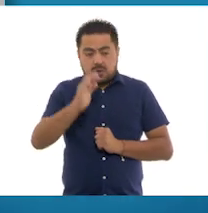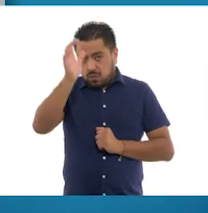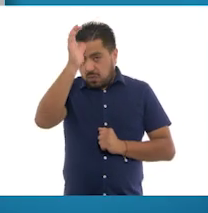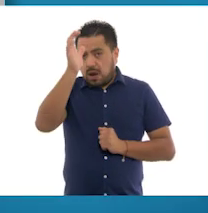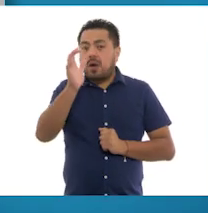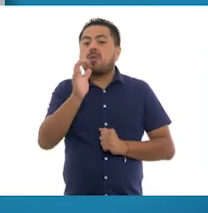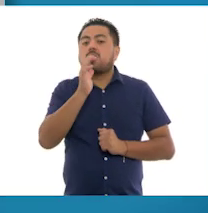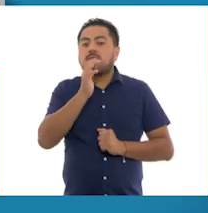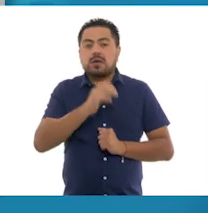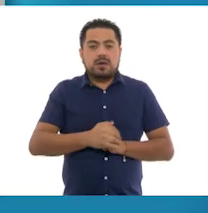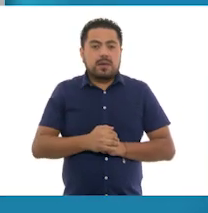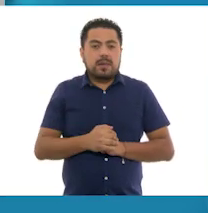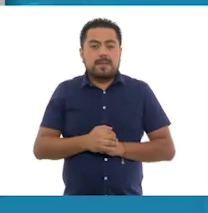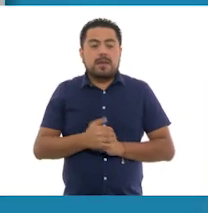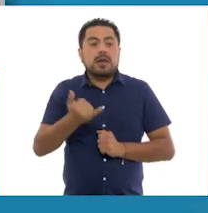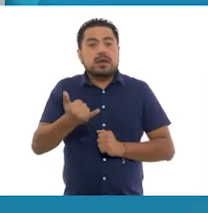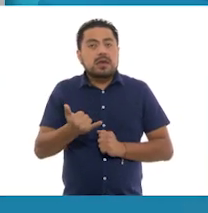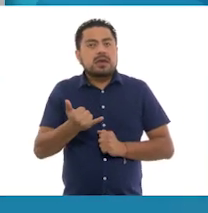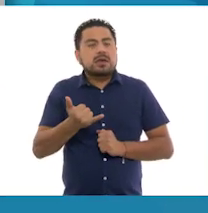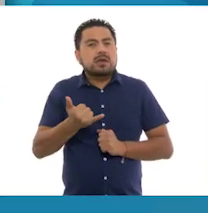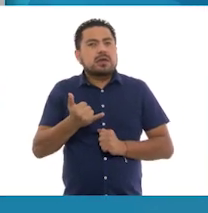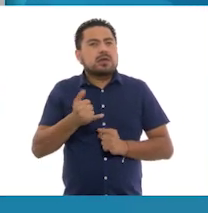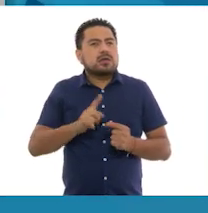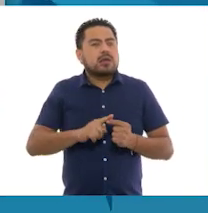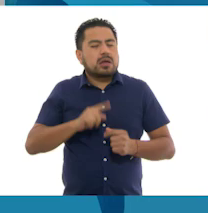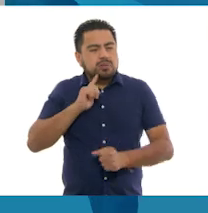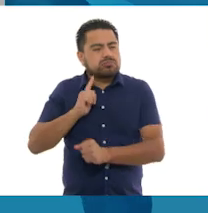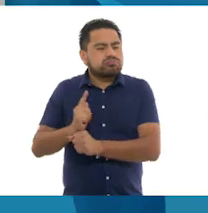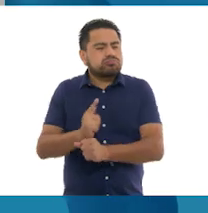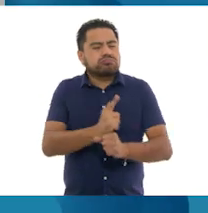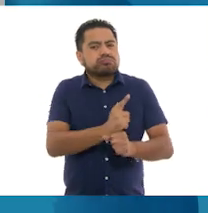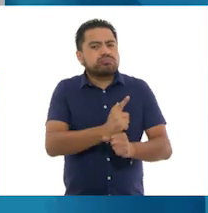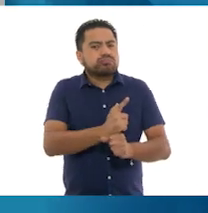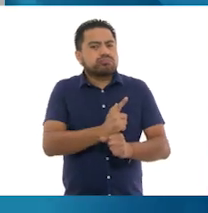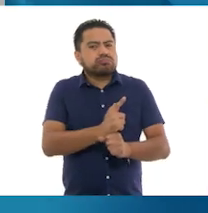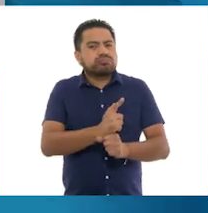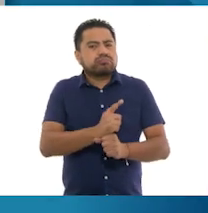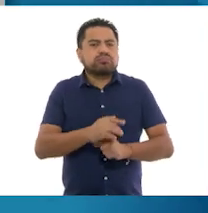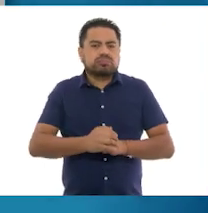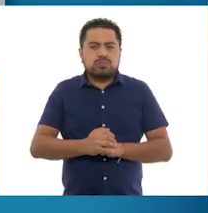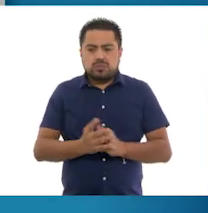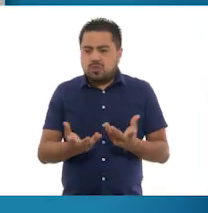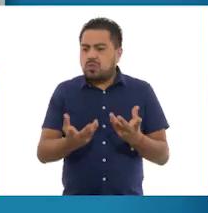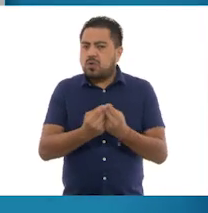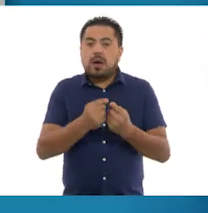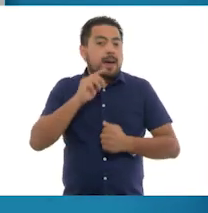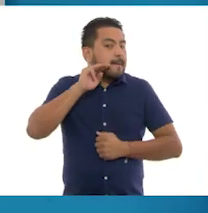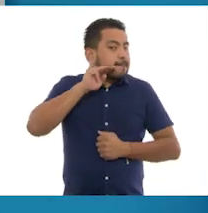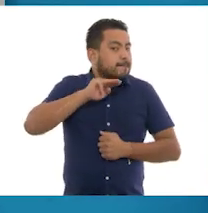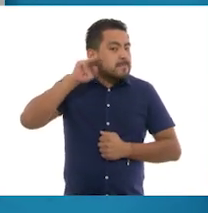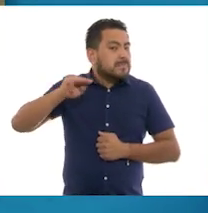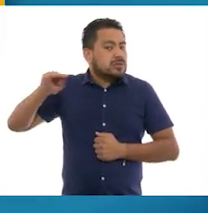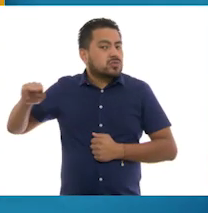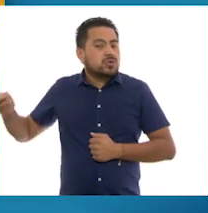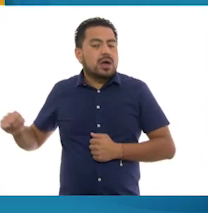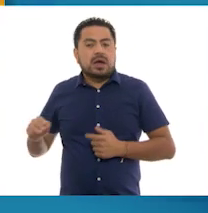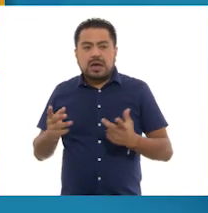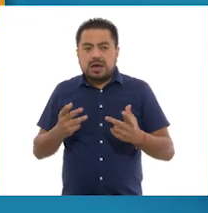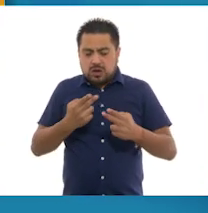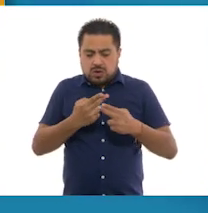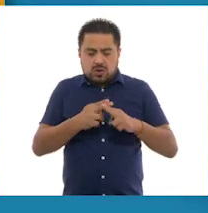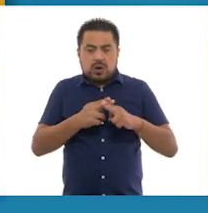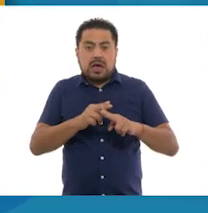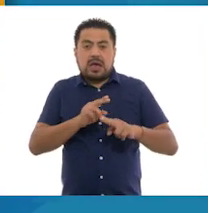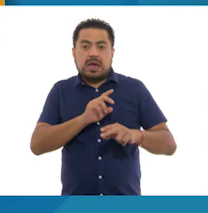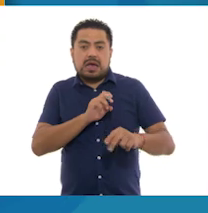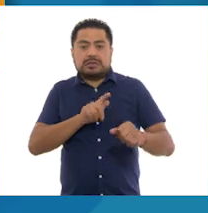Coahuila, y es donde hemos encontrado, junto con en Michoacán, restos exclusivos